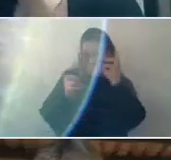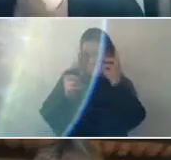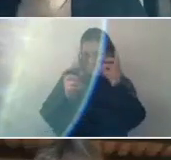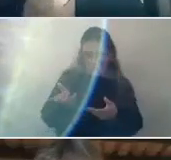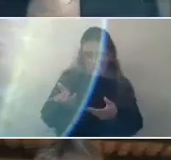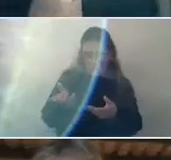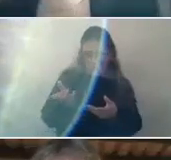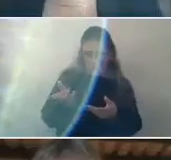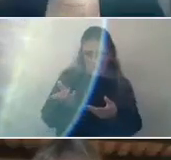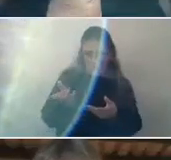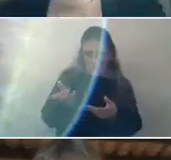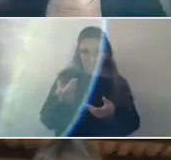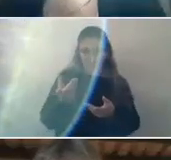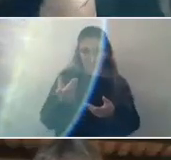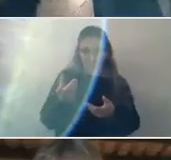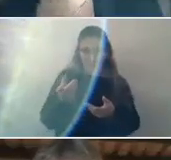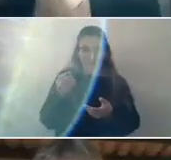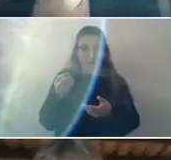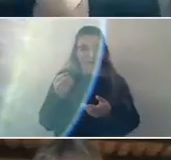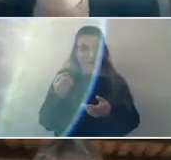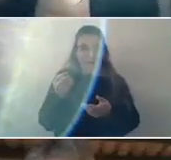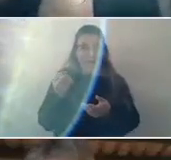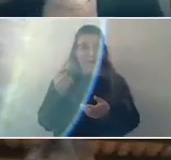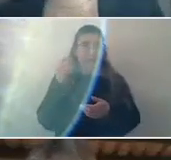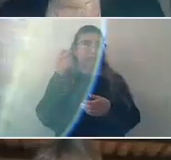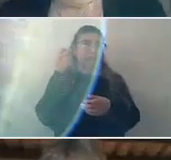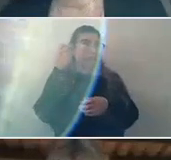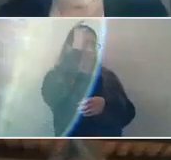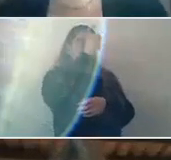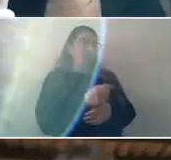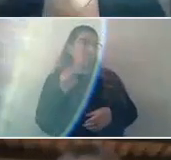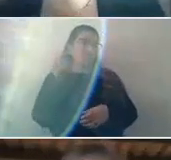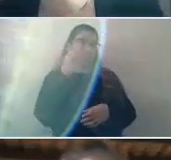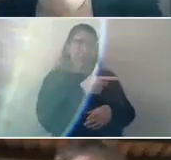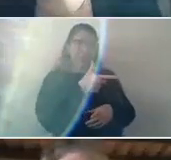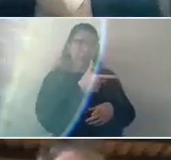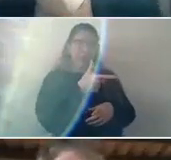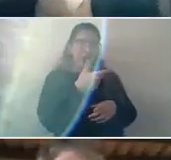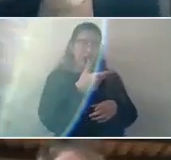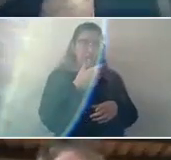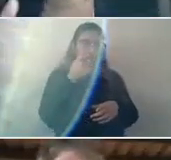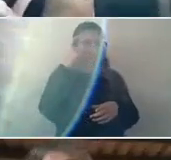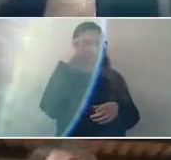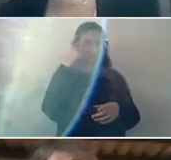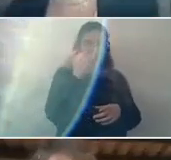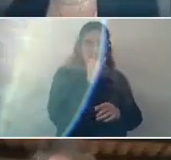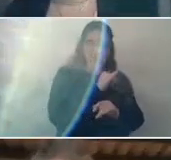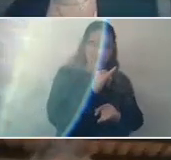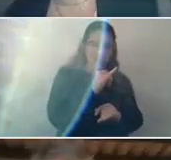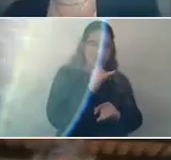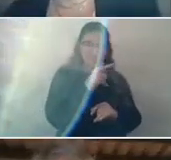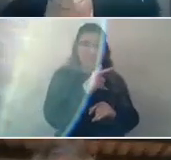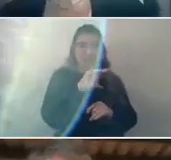asignan un estatus social deficitario a esa persona y refuerza la posición la